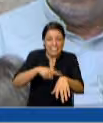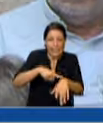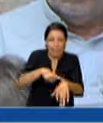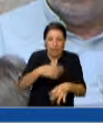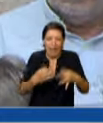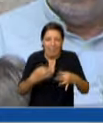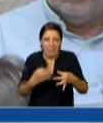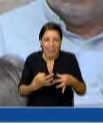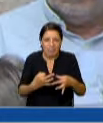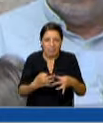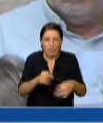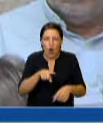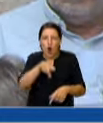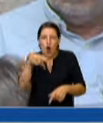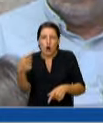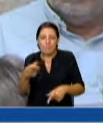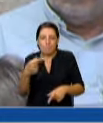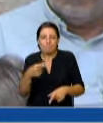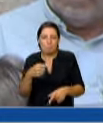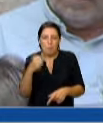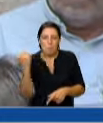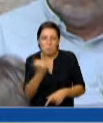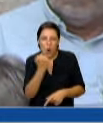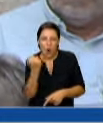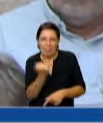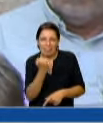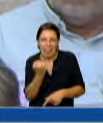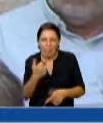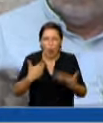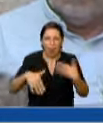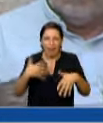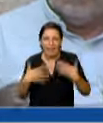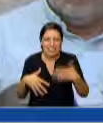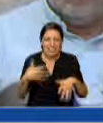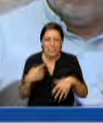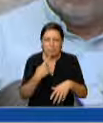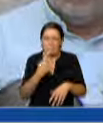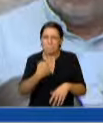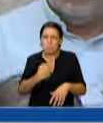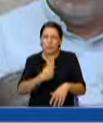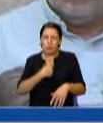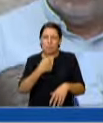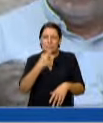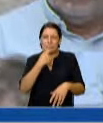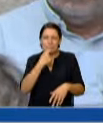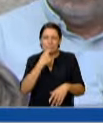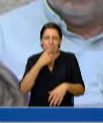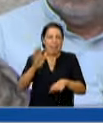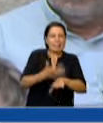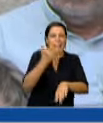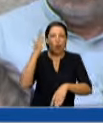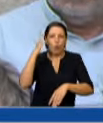Hacemos Coalición Federal, ¿no? Esos dos espacios sobre todo tienen varios artículos para tratarlos de